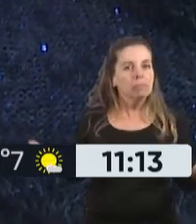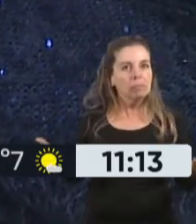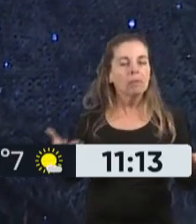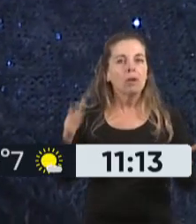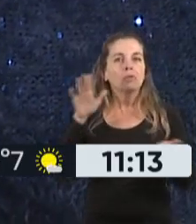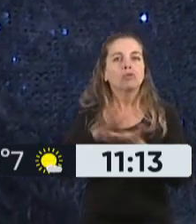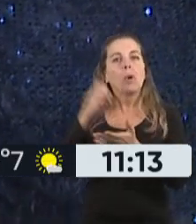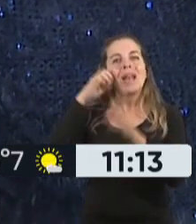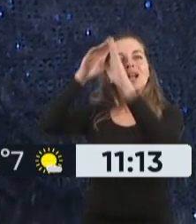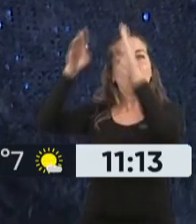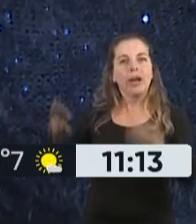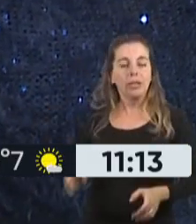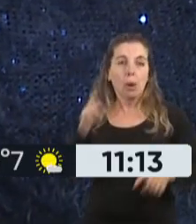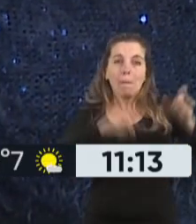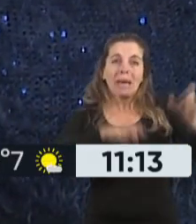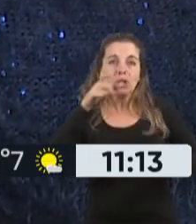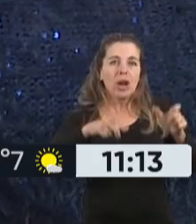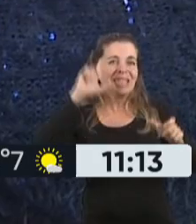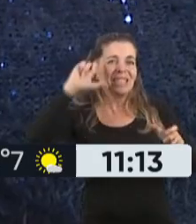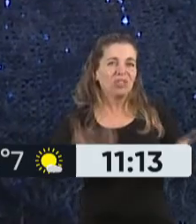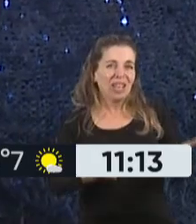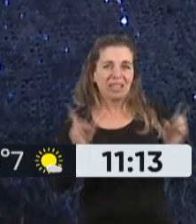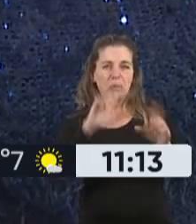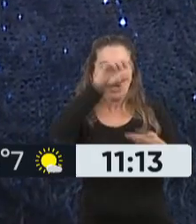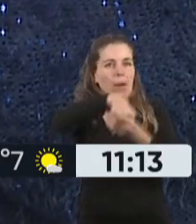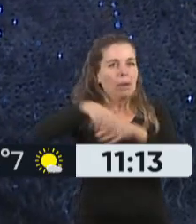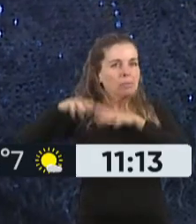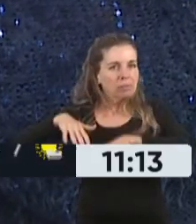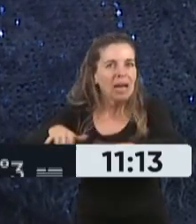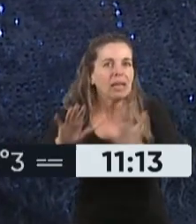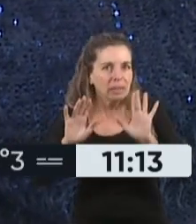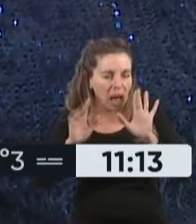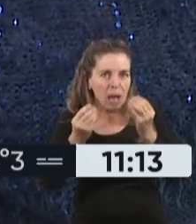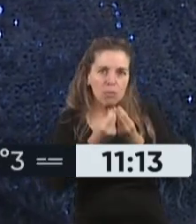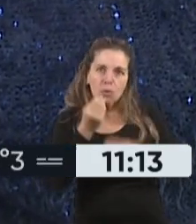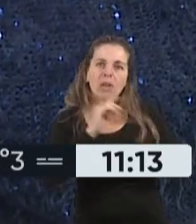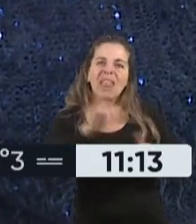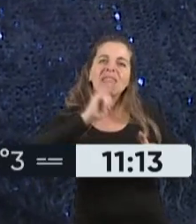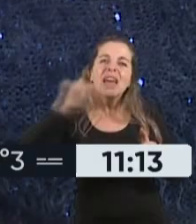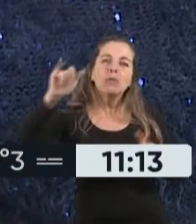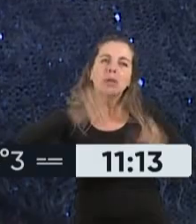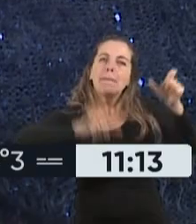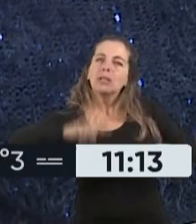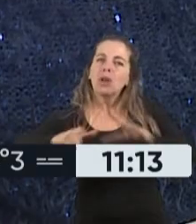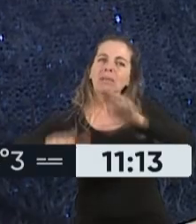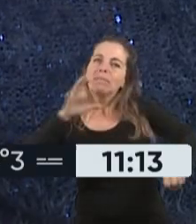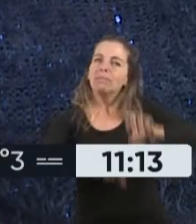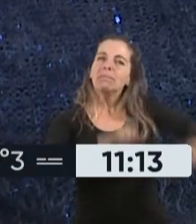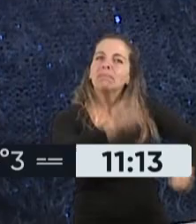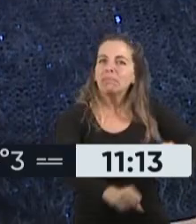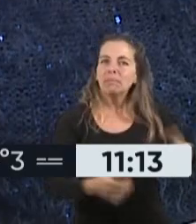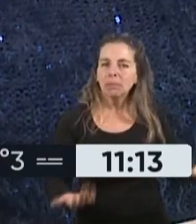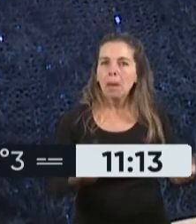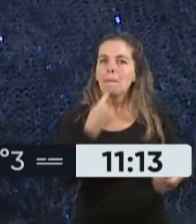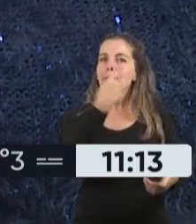estaban involucrados en los disturbios e incluso hay denuncias de detenciones al azar. Quería consultar si el Ministerio tiene pensado